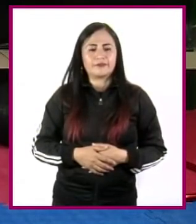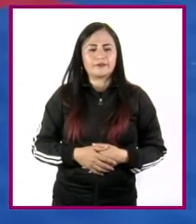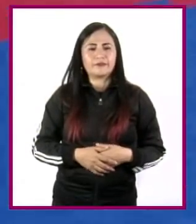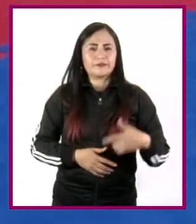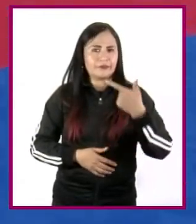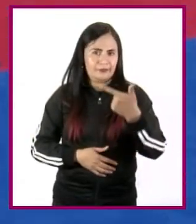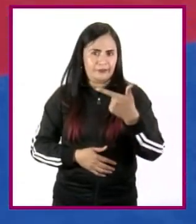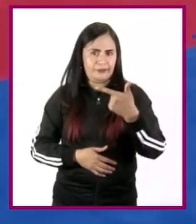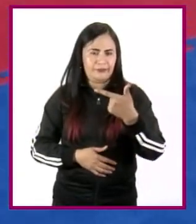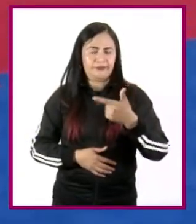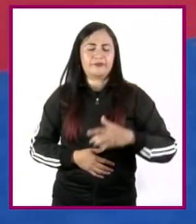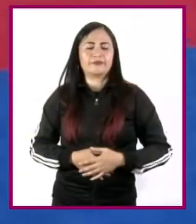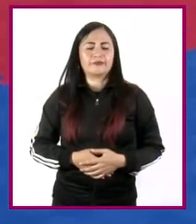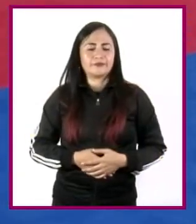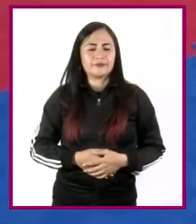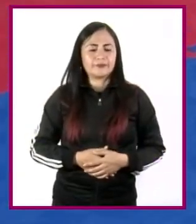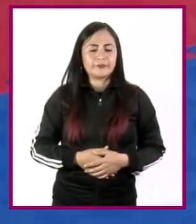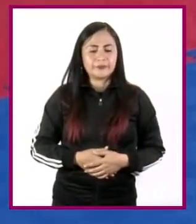Siete.